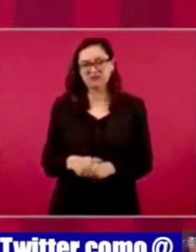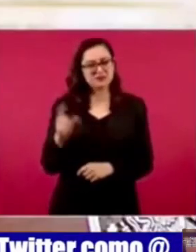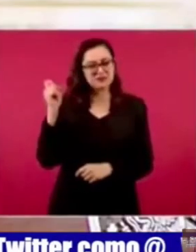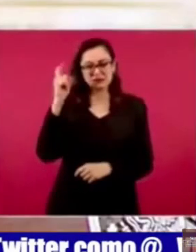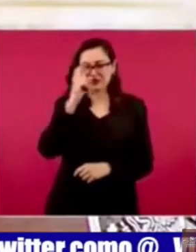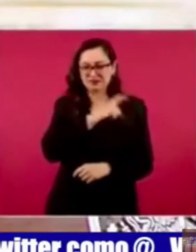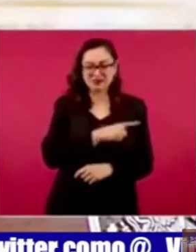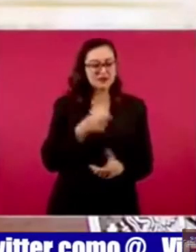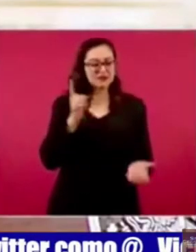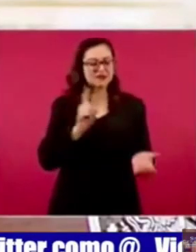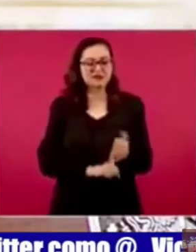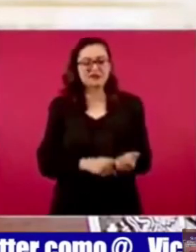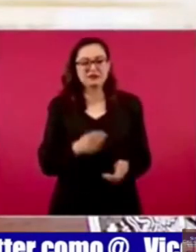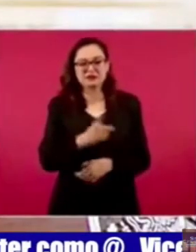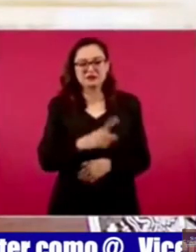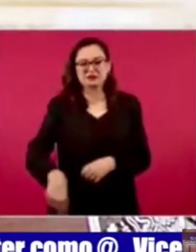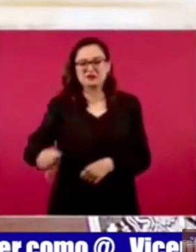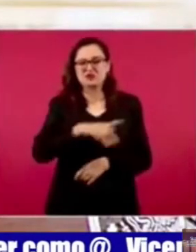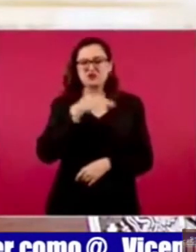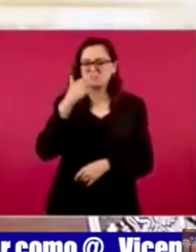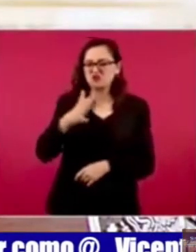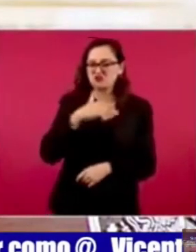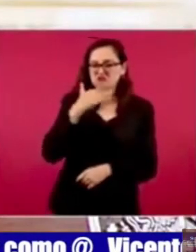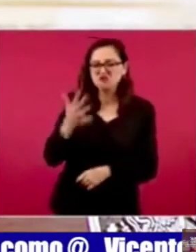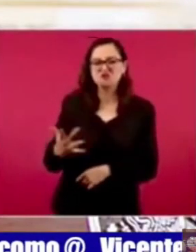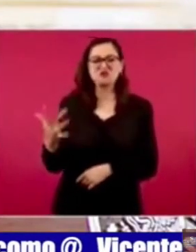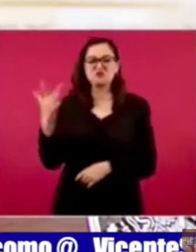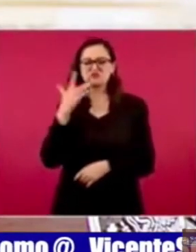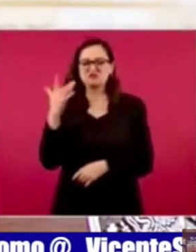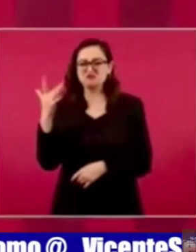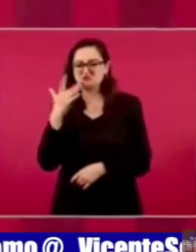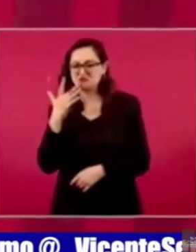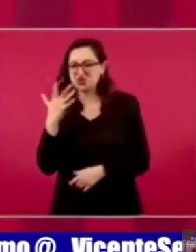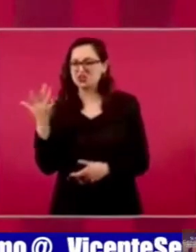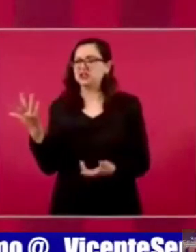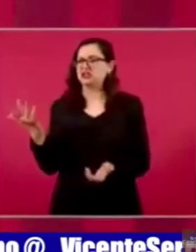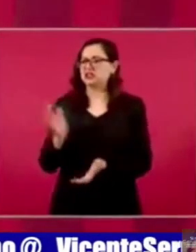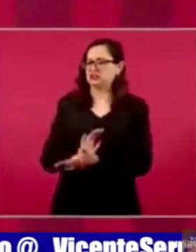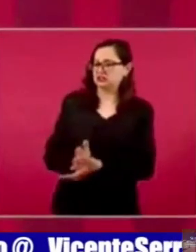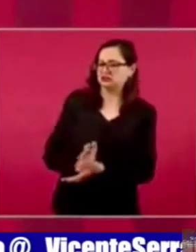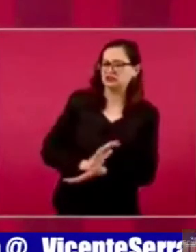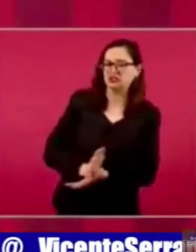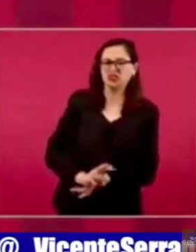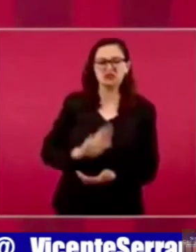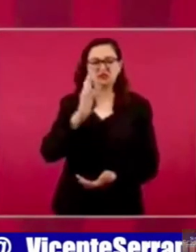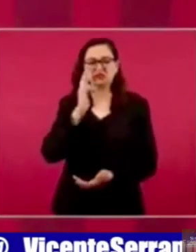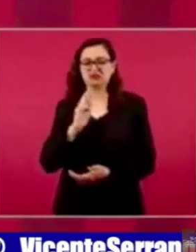el racismo, el clasismo, la discriminación,